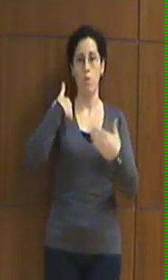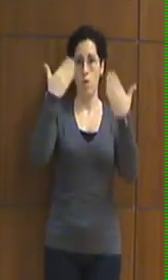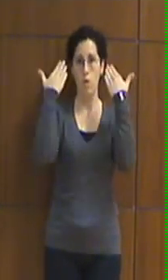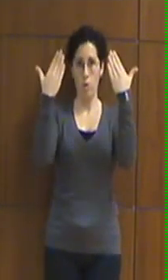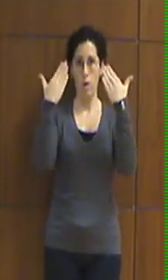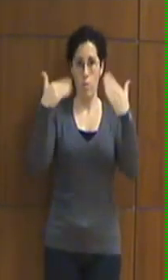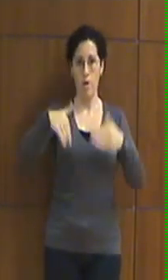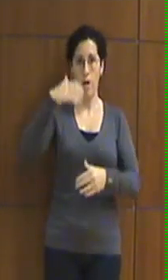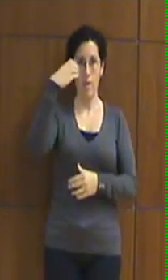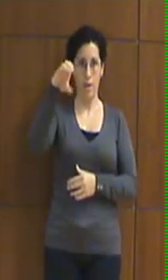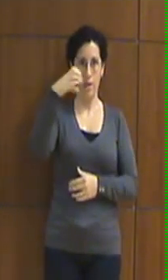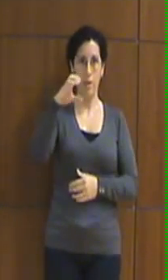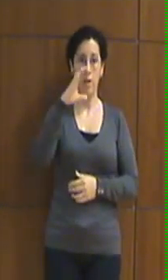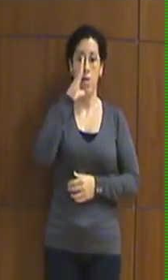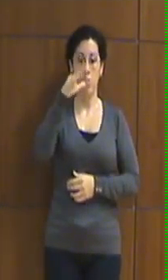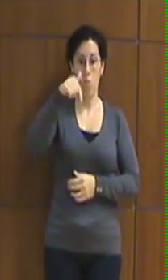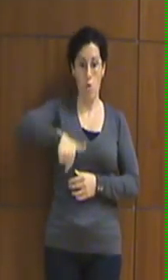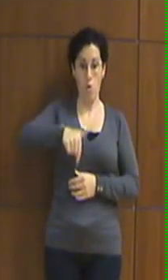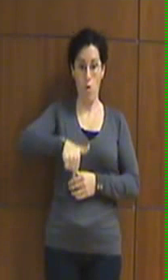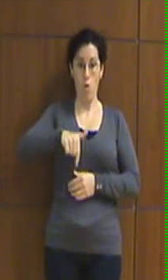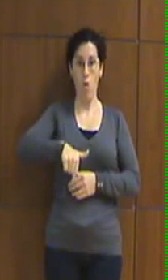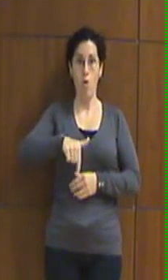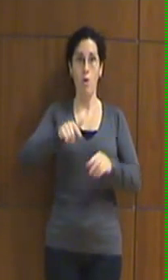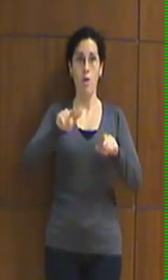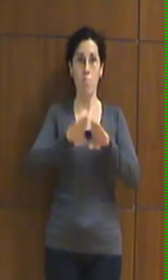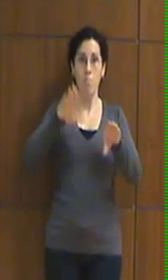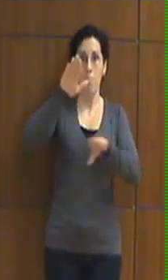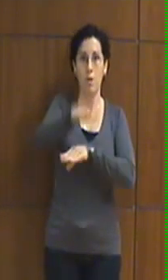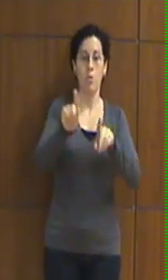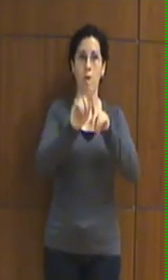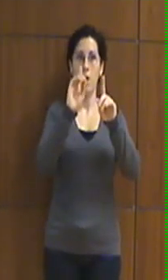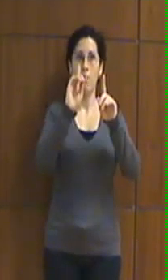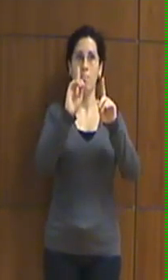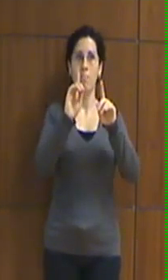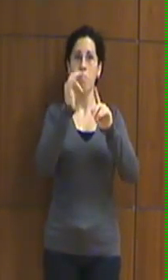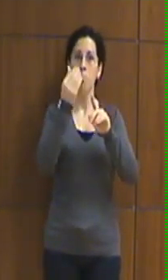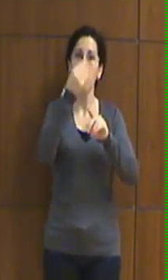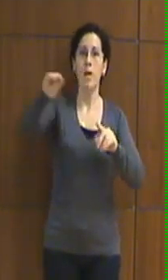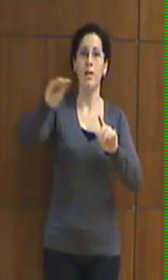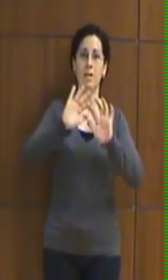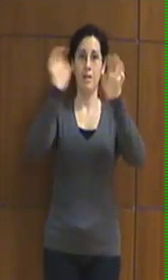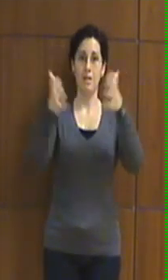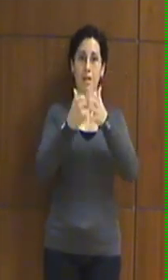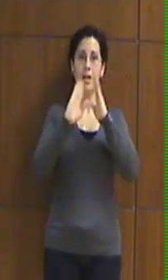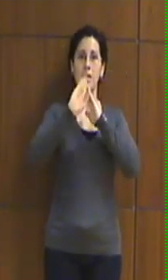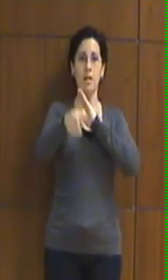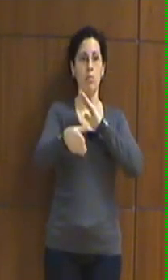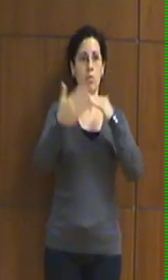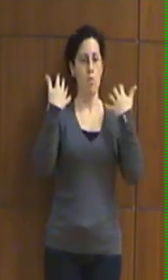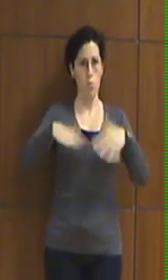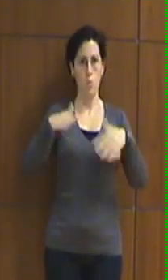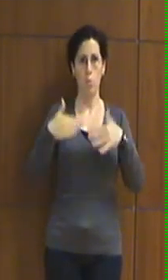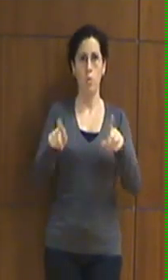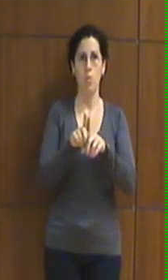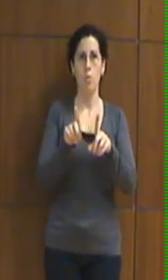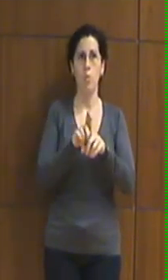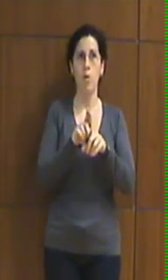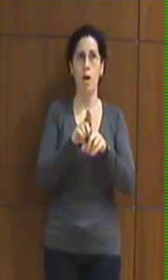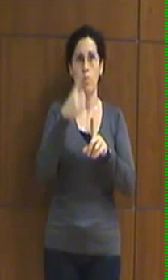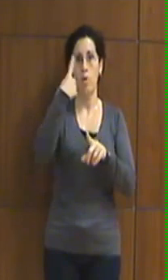¿no? Yo creo que el paso de hoy, el streaming ya es afortunadamente normal en muchos de la vida